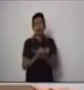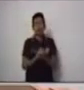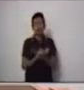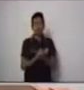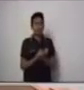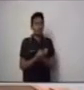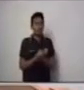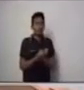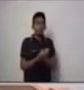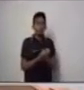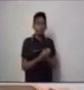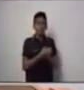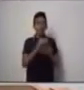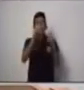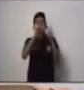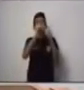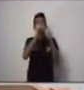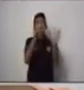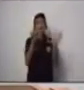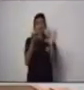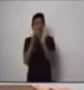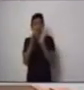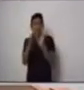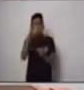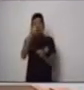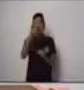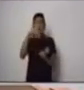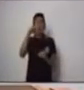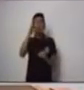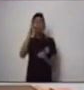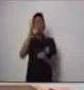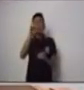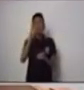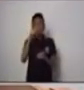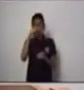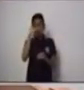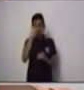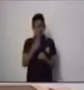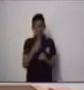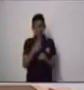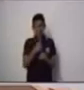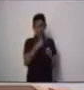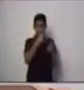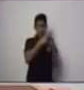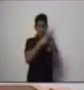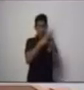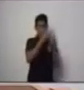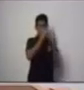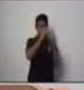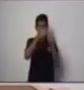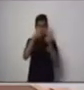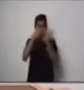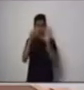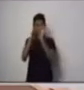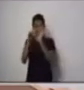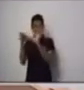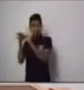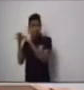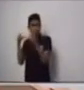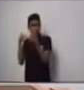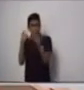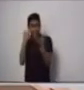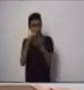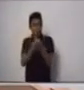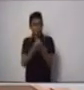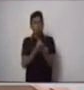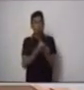se llama palabras compuestas. Este es el tema que vamos a trabajar el día de hoy. Entonces vamos a iniciar y